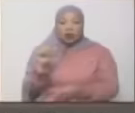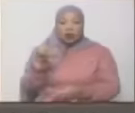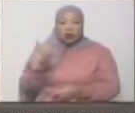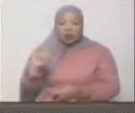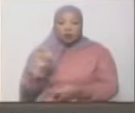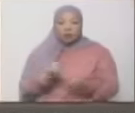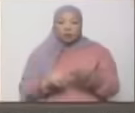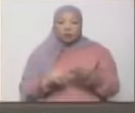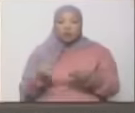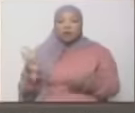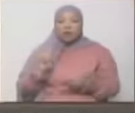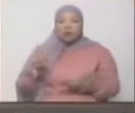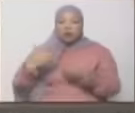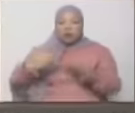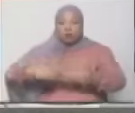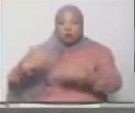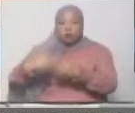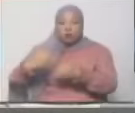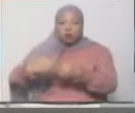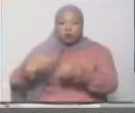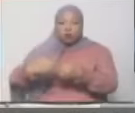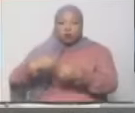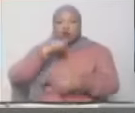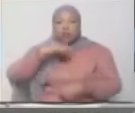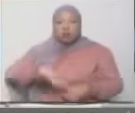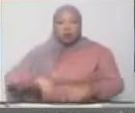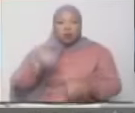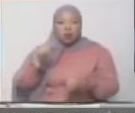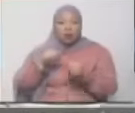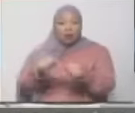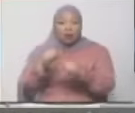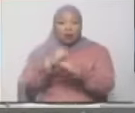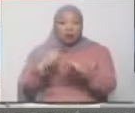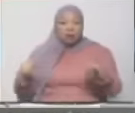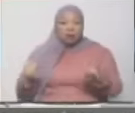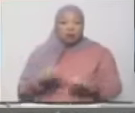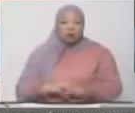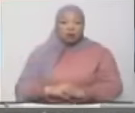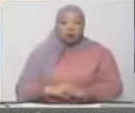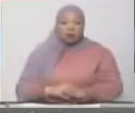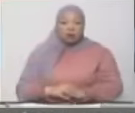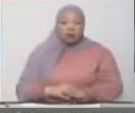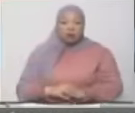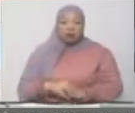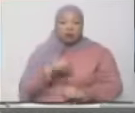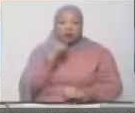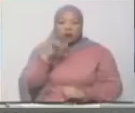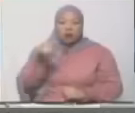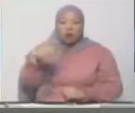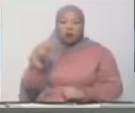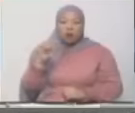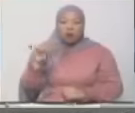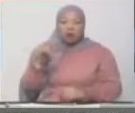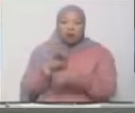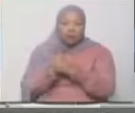Venezuela y el petróleo, bosquejo histórico de una dependencia, el mal hablado de José Roberto Duque, amigo